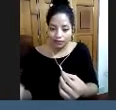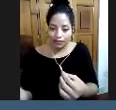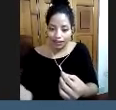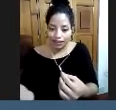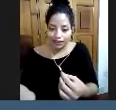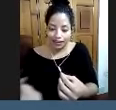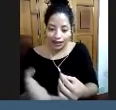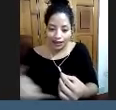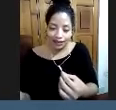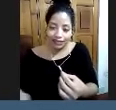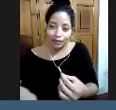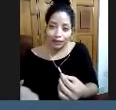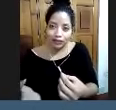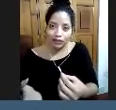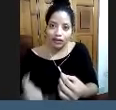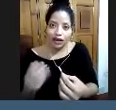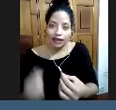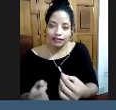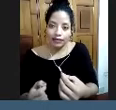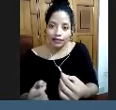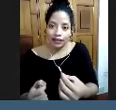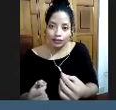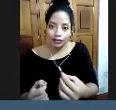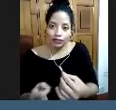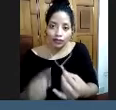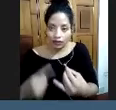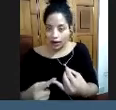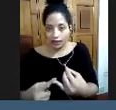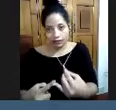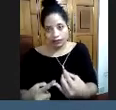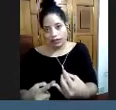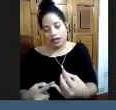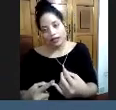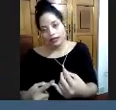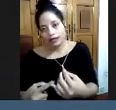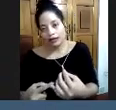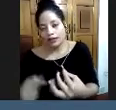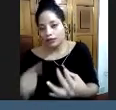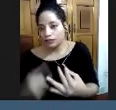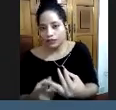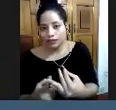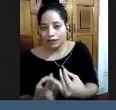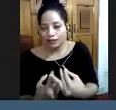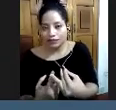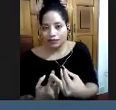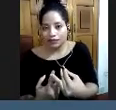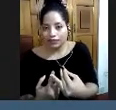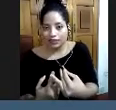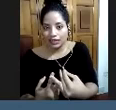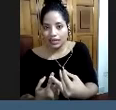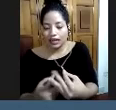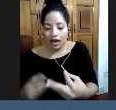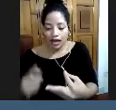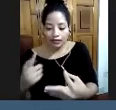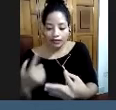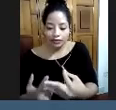personas invitadas a este espacio, han estado hablando sobre los gastos, han estado hablando sobre el tema de alfabetización